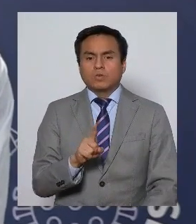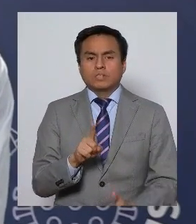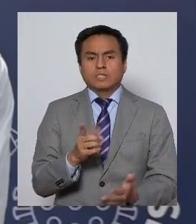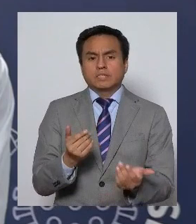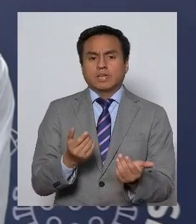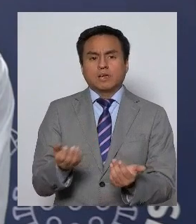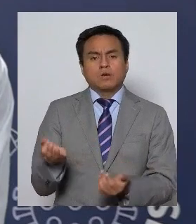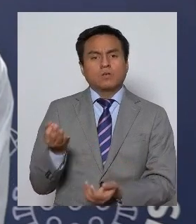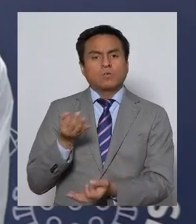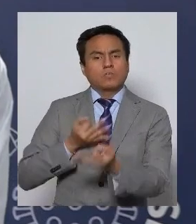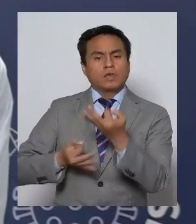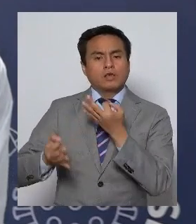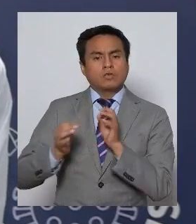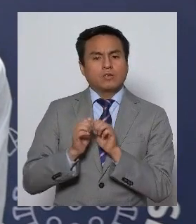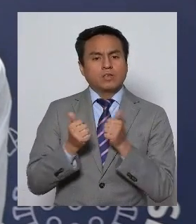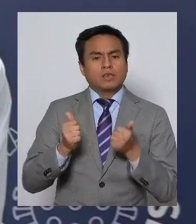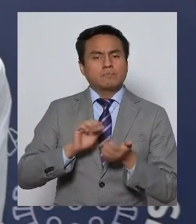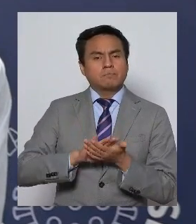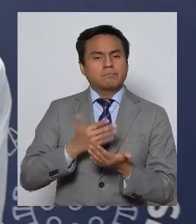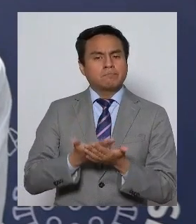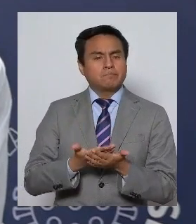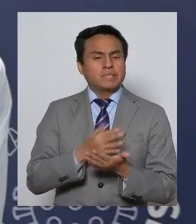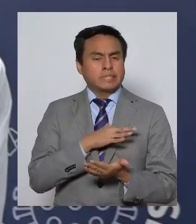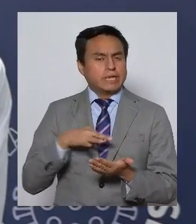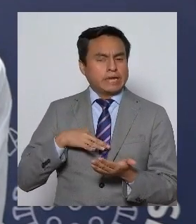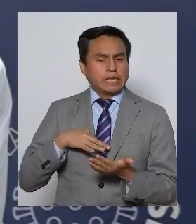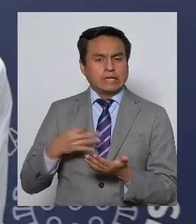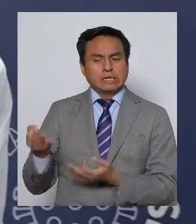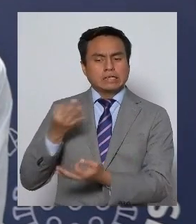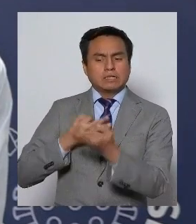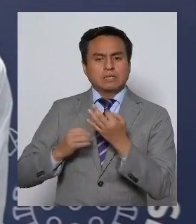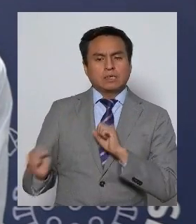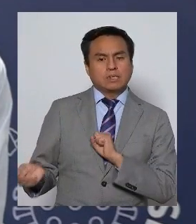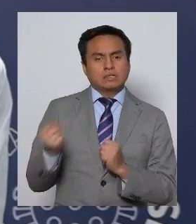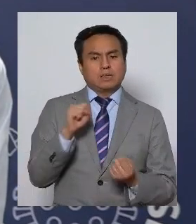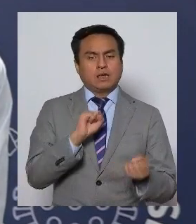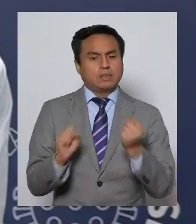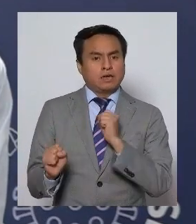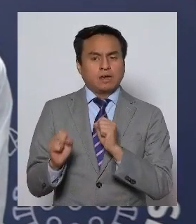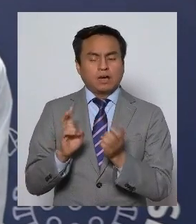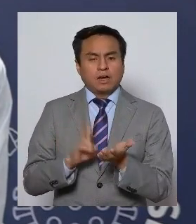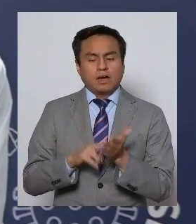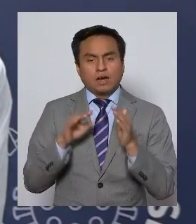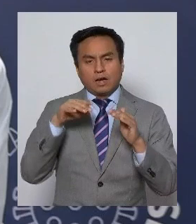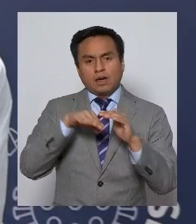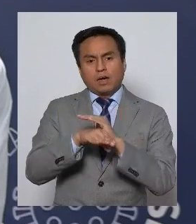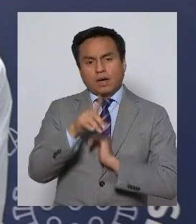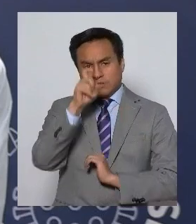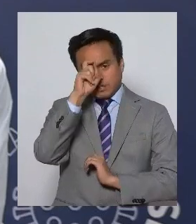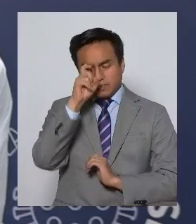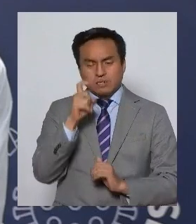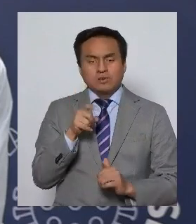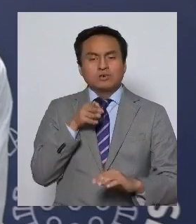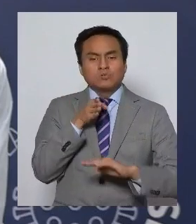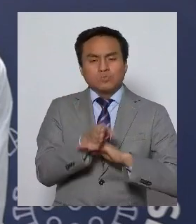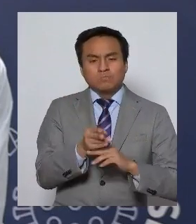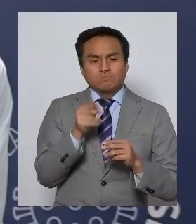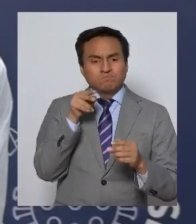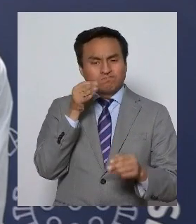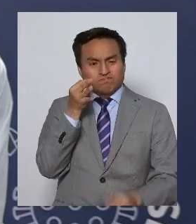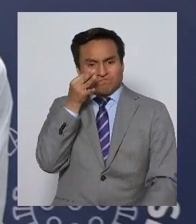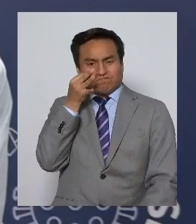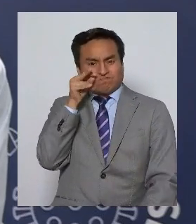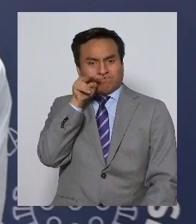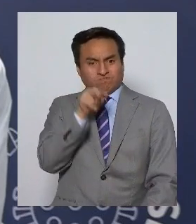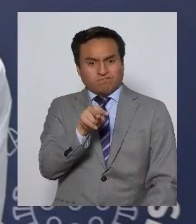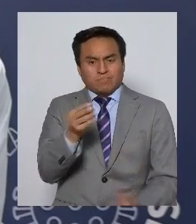contarnos a las autoridades ministeriales cuán estresada está la realidad de nuestros hospitales, porque estamos ahí, estamos viendo exactamente